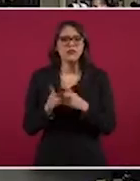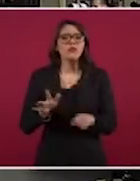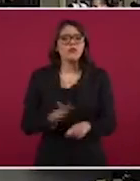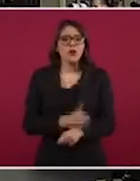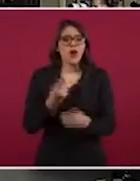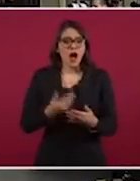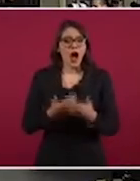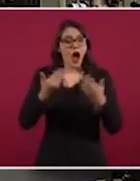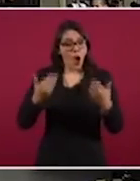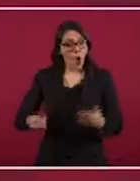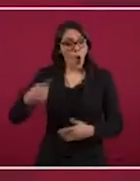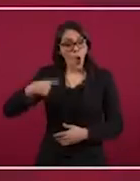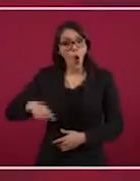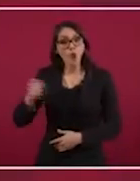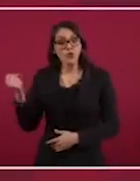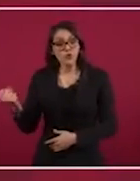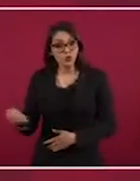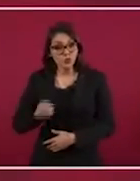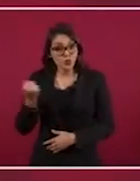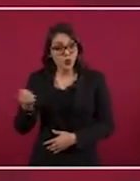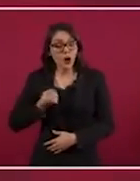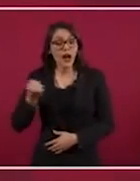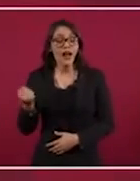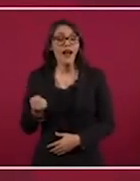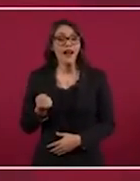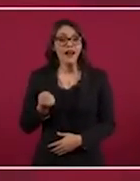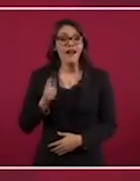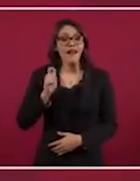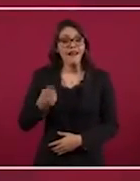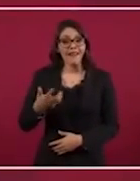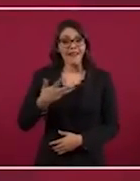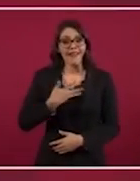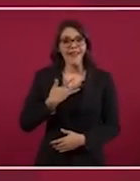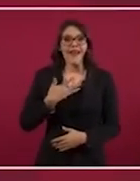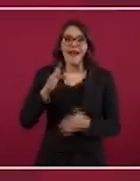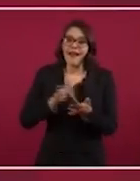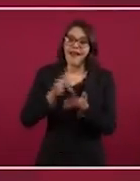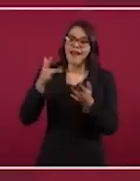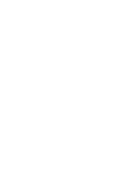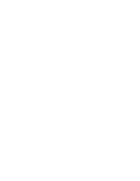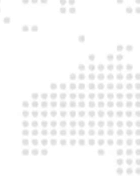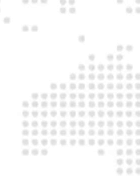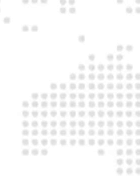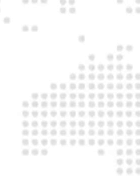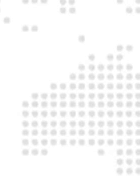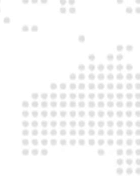la ventaja de las benditas redes sociales,